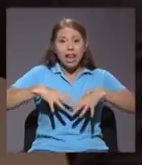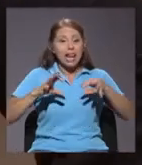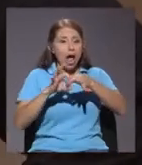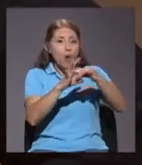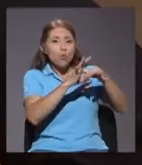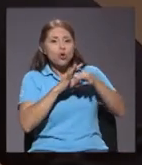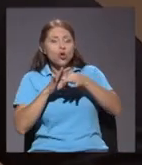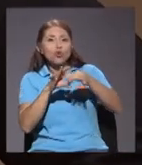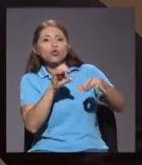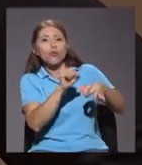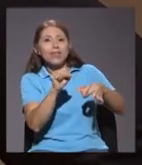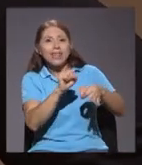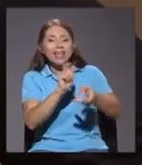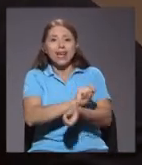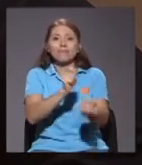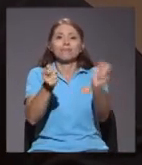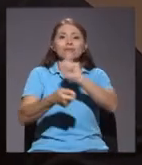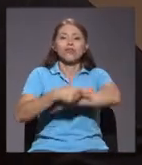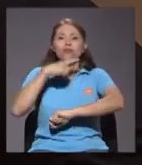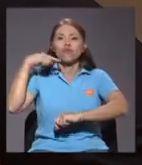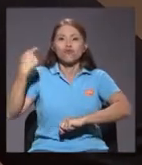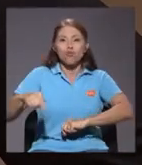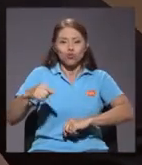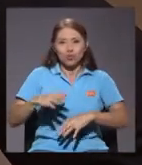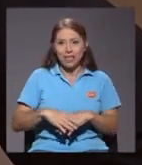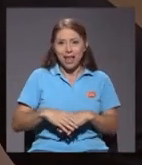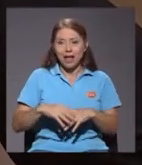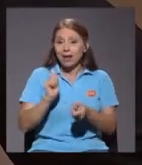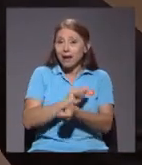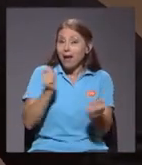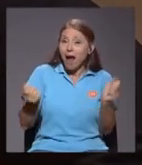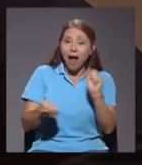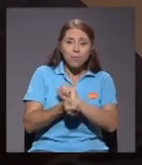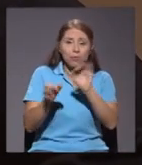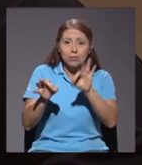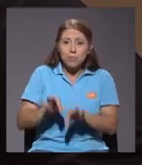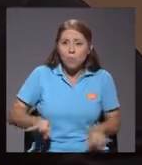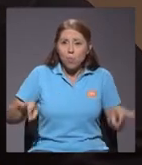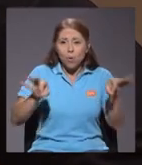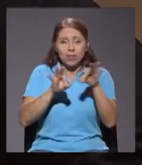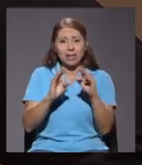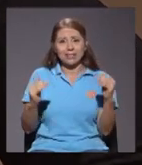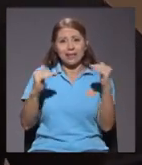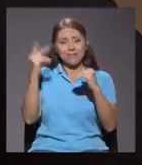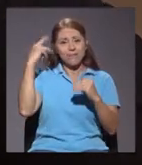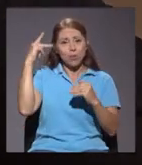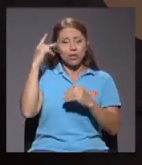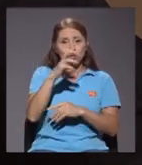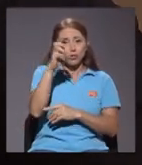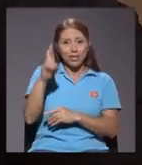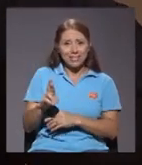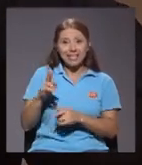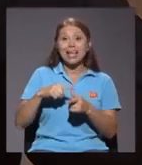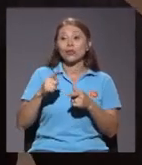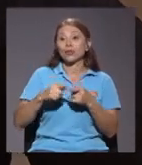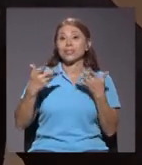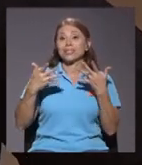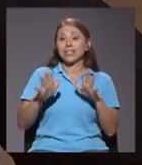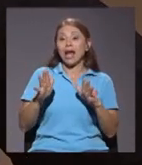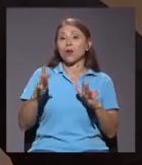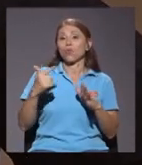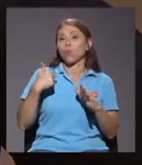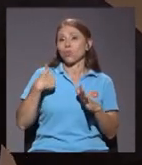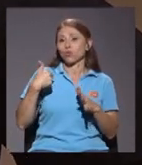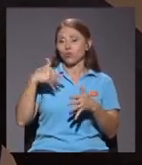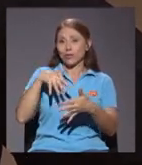había cambios importantísimos en lo político costarricense y entonces entré a la uv bueno pero en